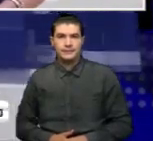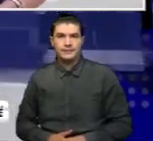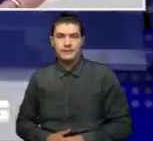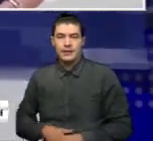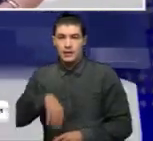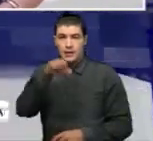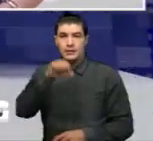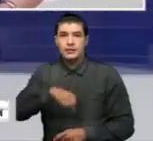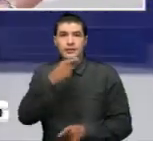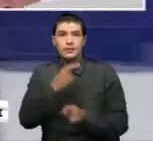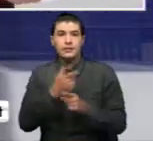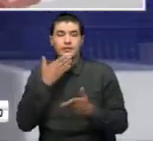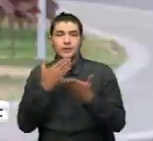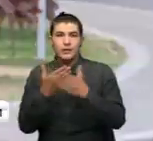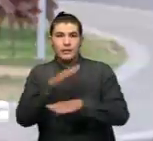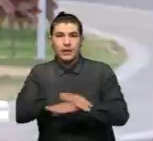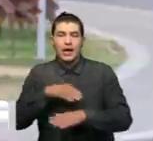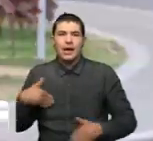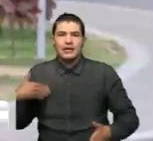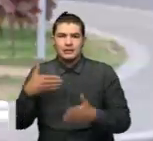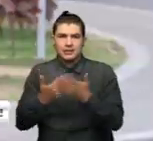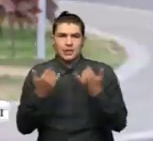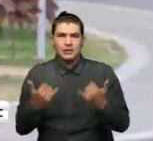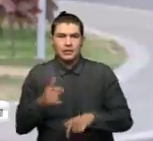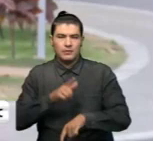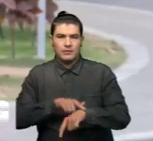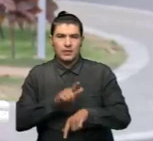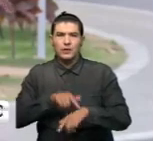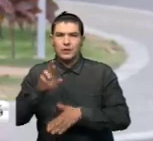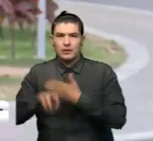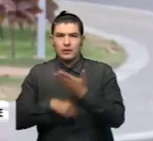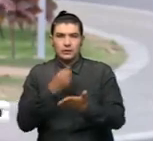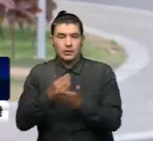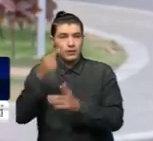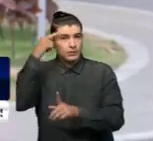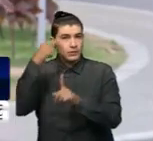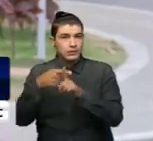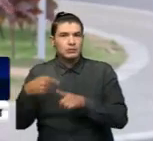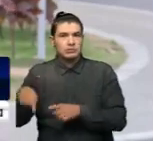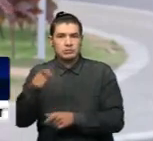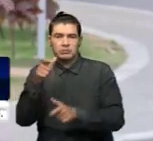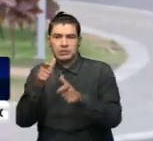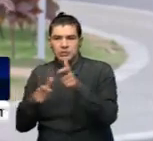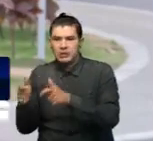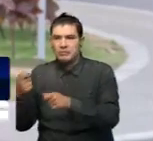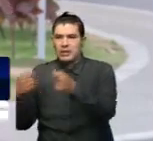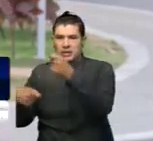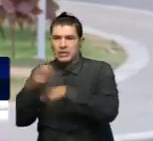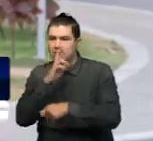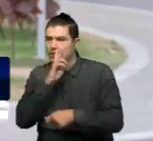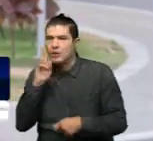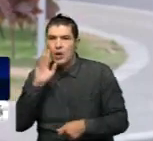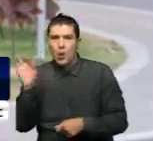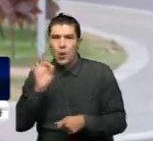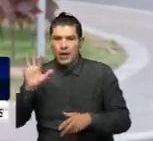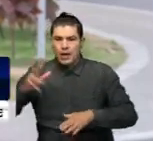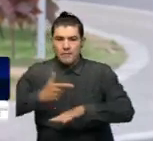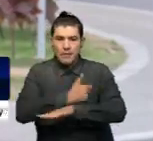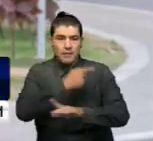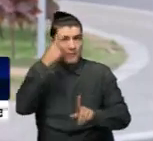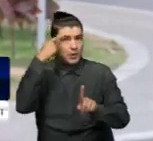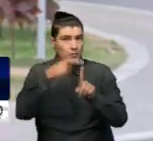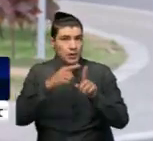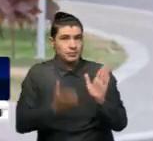así es buenas tardes pues hasta el momento el balance ha sido positivo en ventas de restaurantes y bares pero también a esto se le suma que las